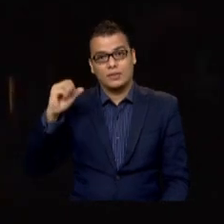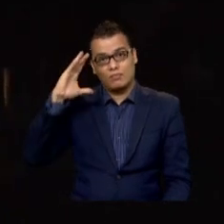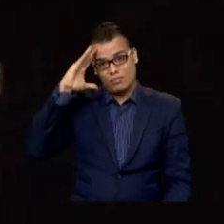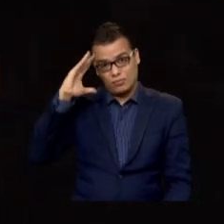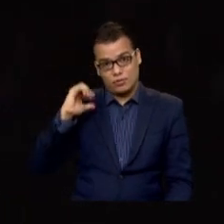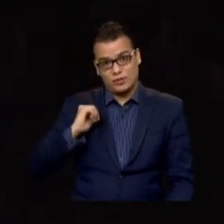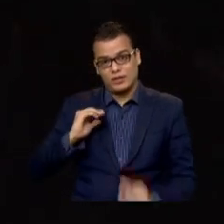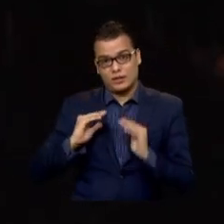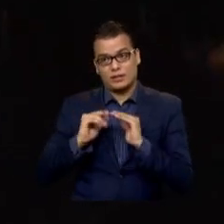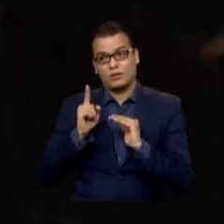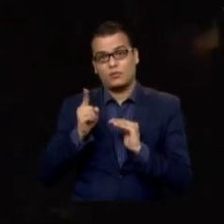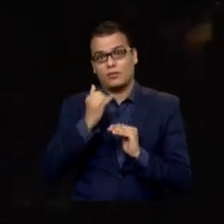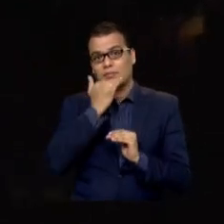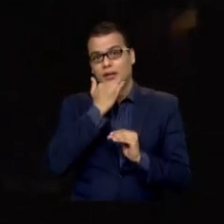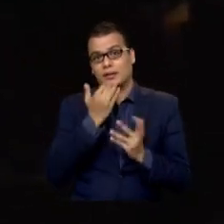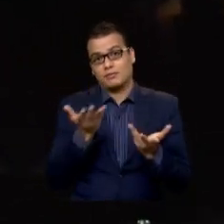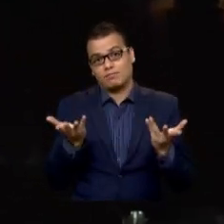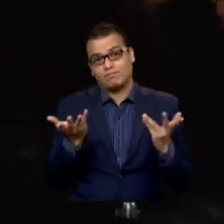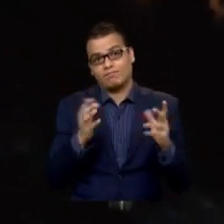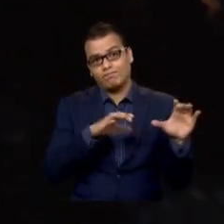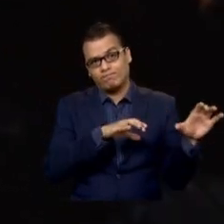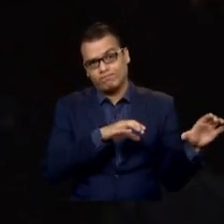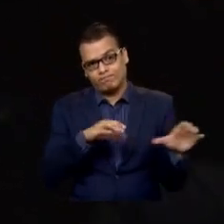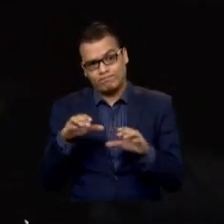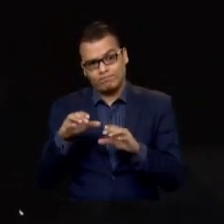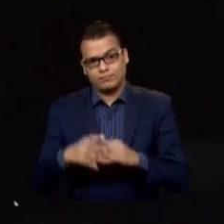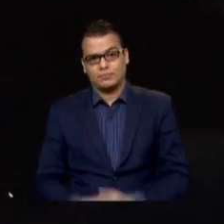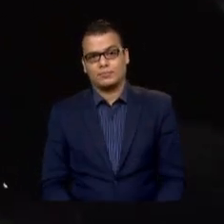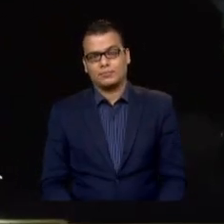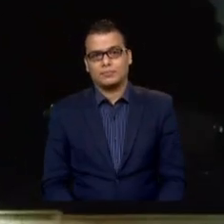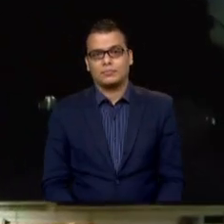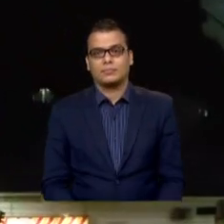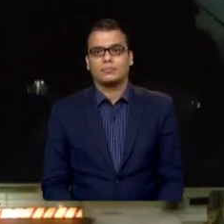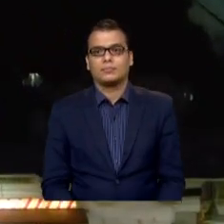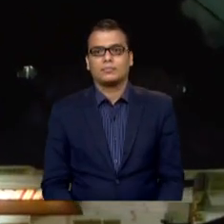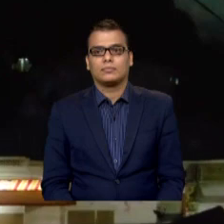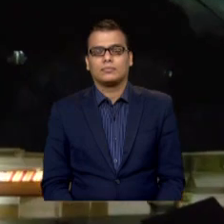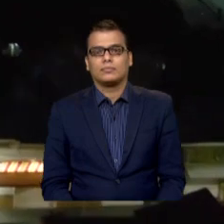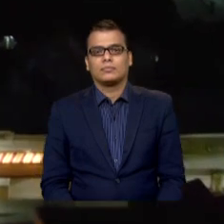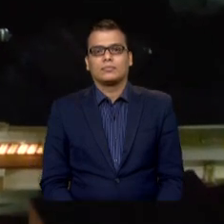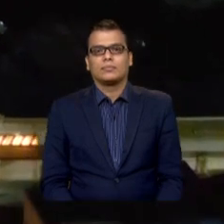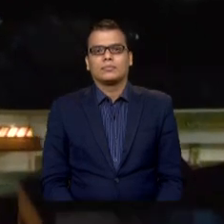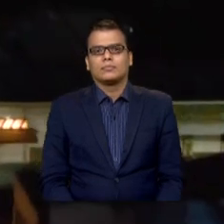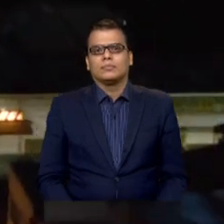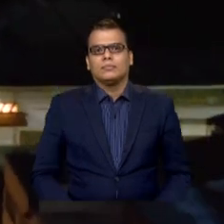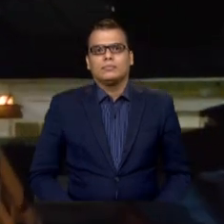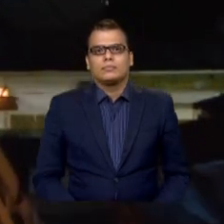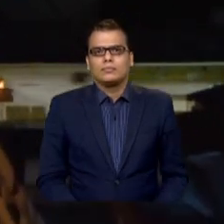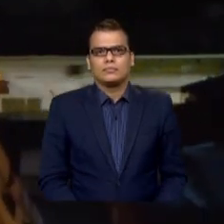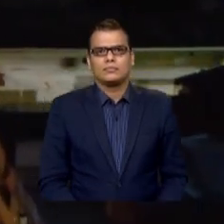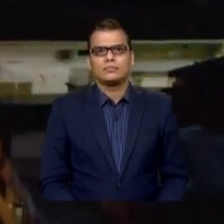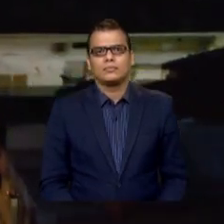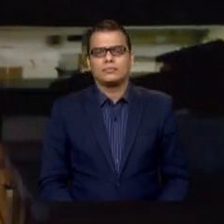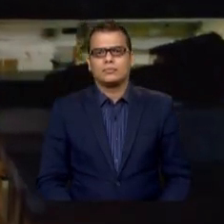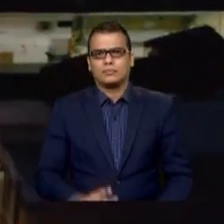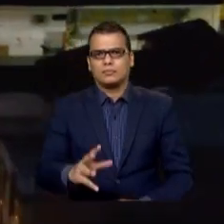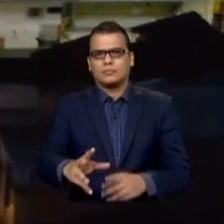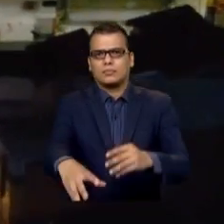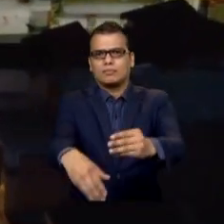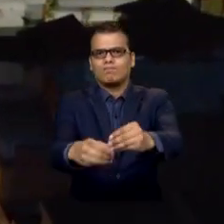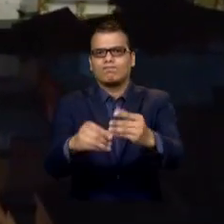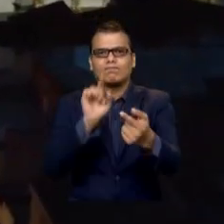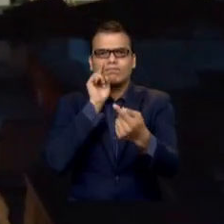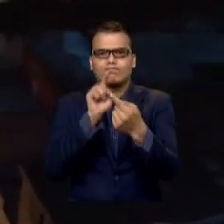su comportamiento realmente no corresponde con lo especificado en la norma. Y adicionalmente, pues hay un objetivo superior, que es proteger la